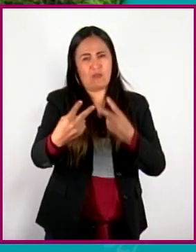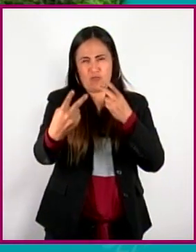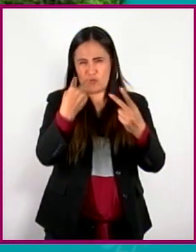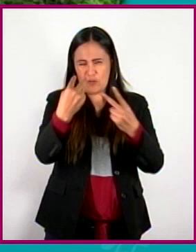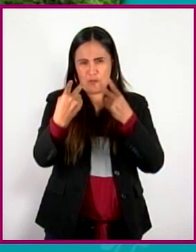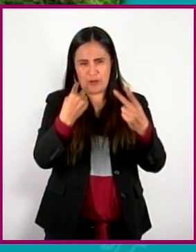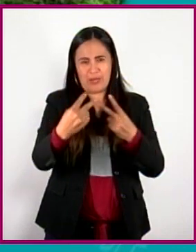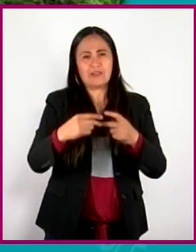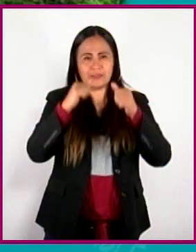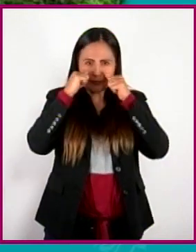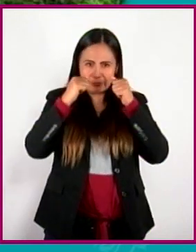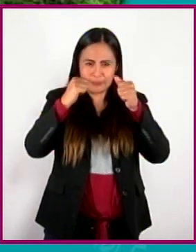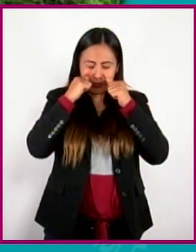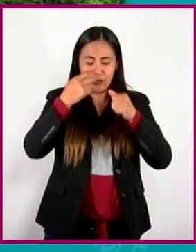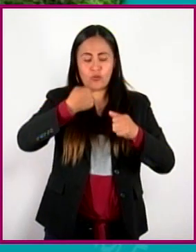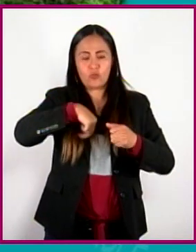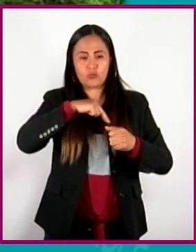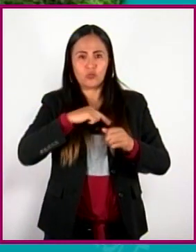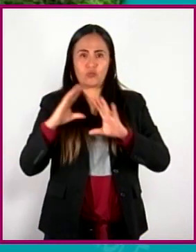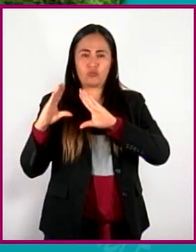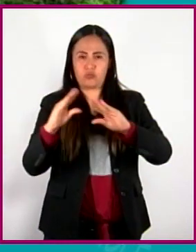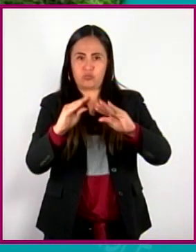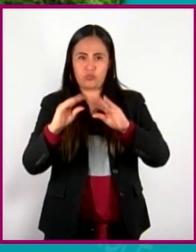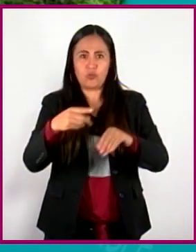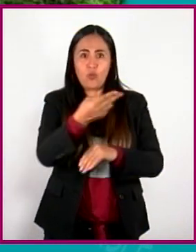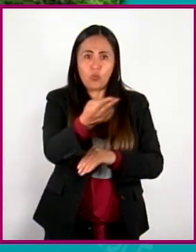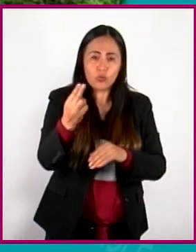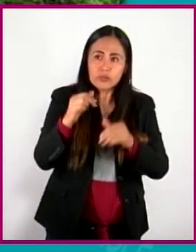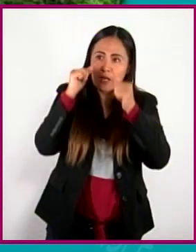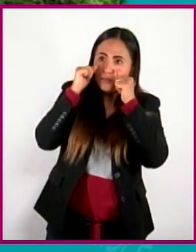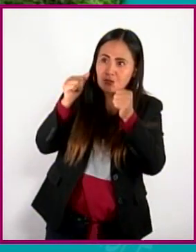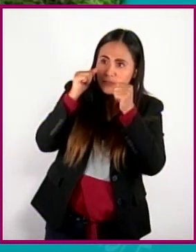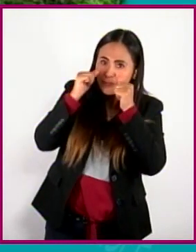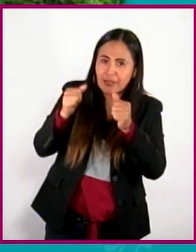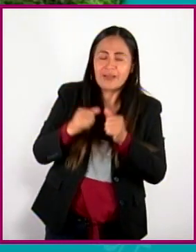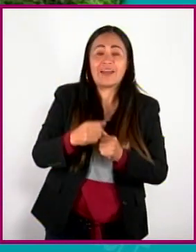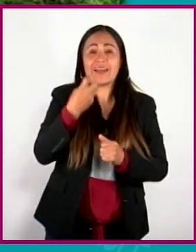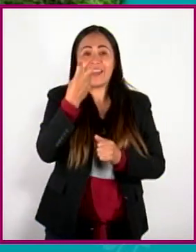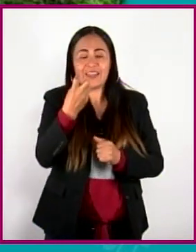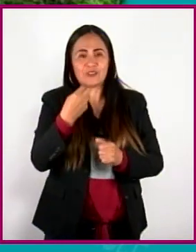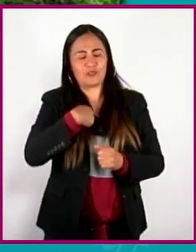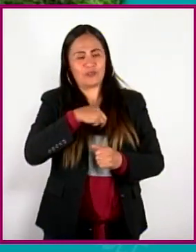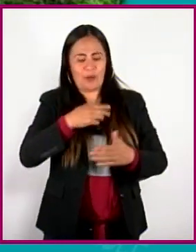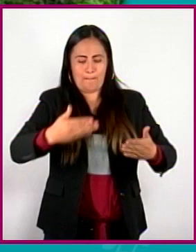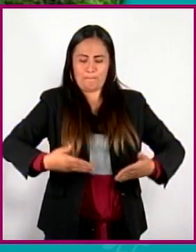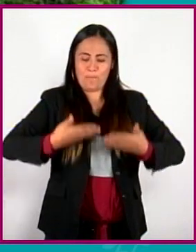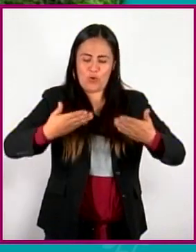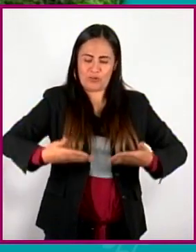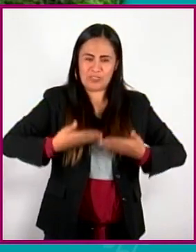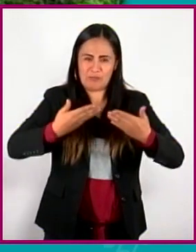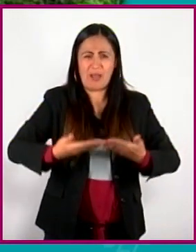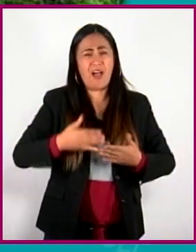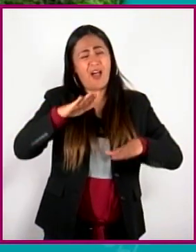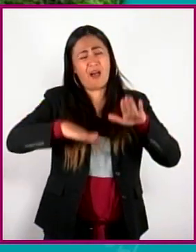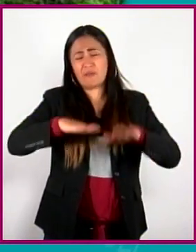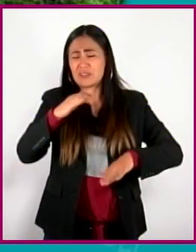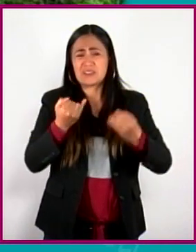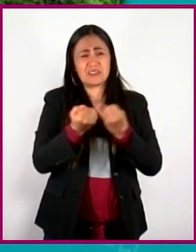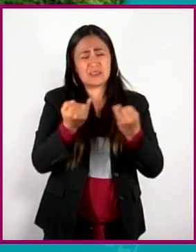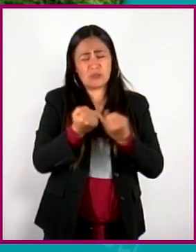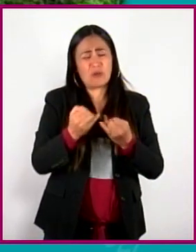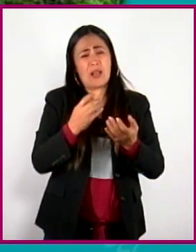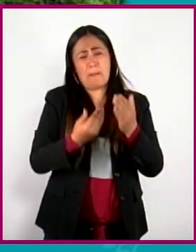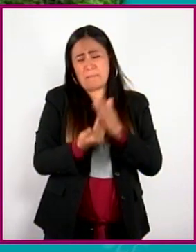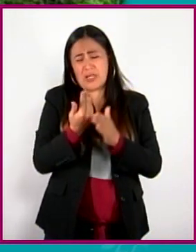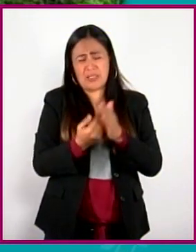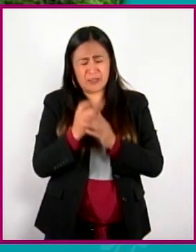escuchando lo que tenemos que decirles, por ser lo que nos motiva. A veces a nosotros tampoco nos dan ganas de levantarnos